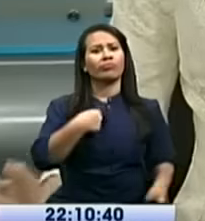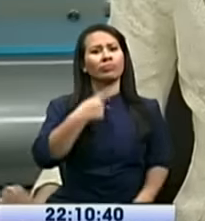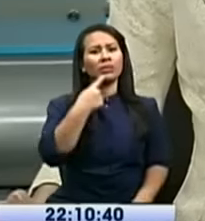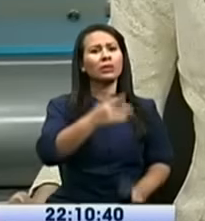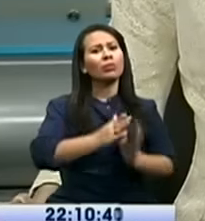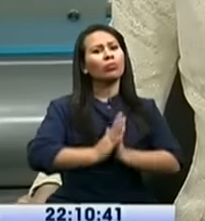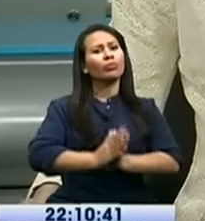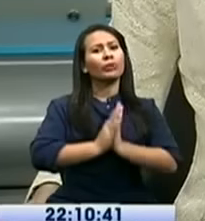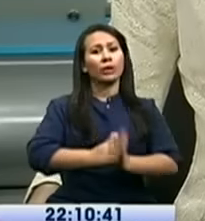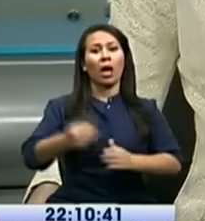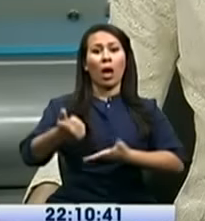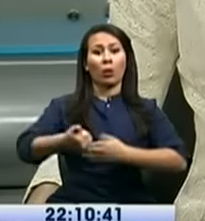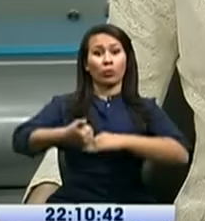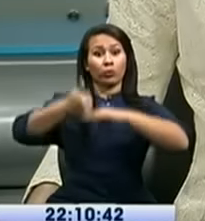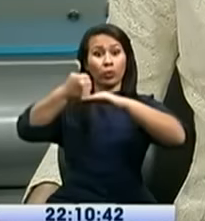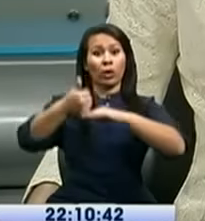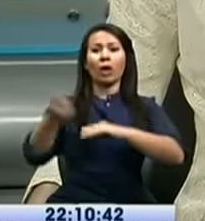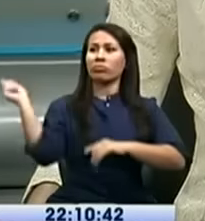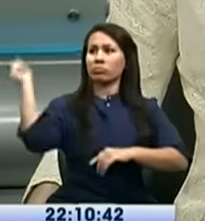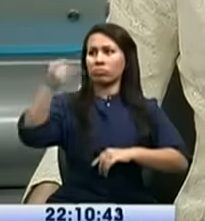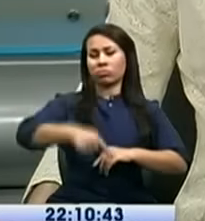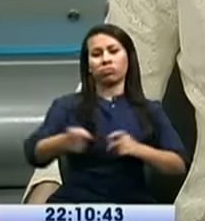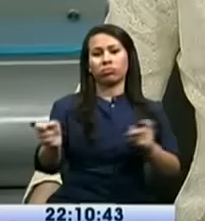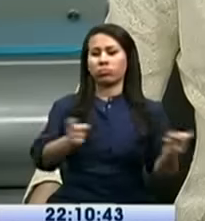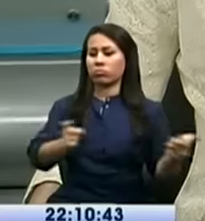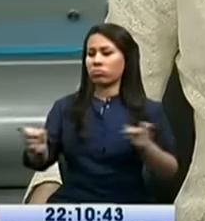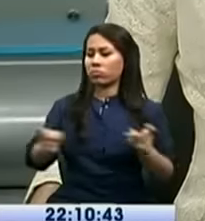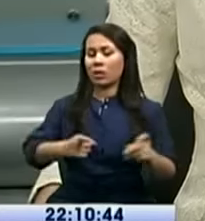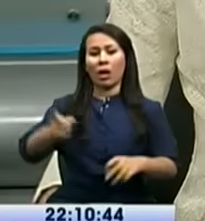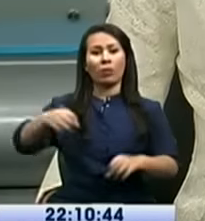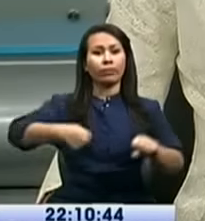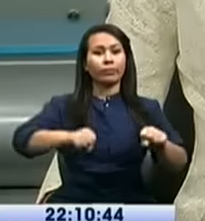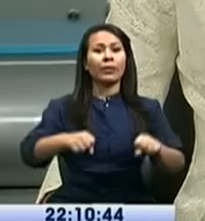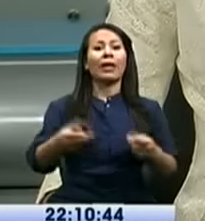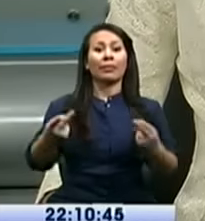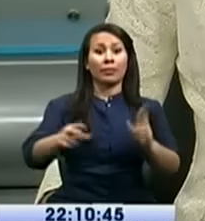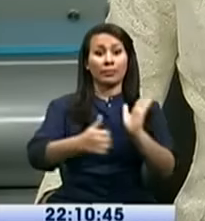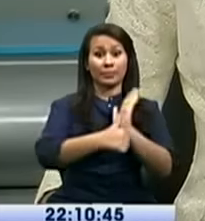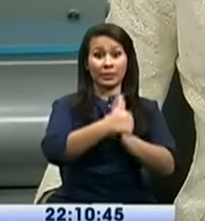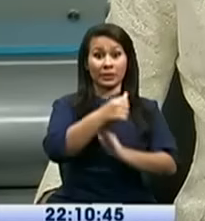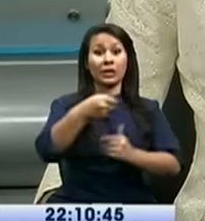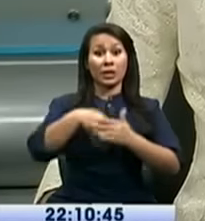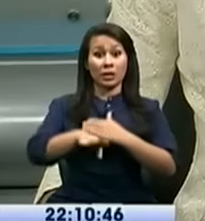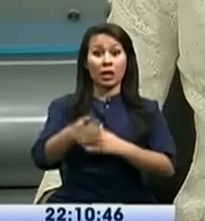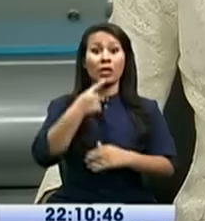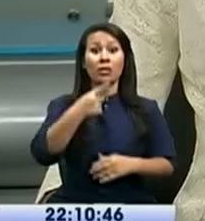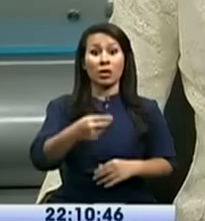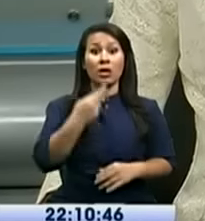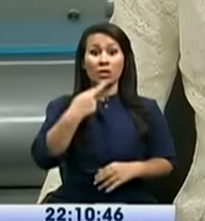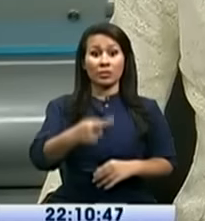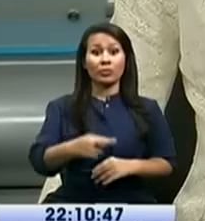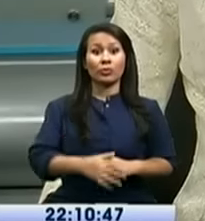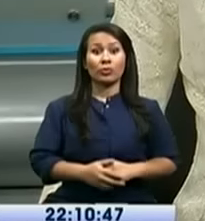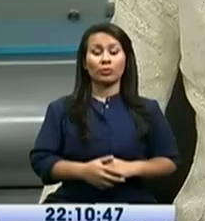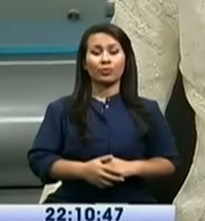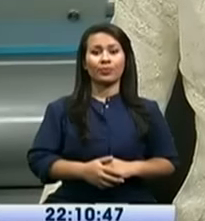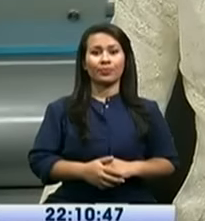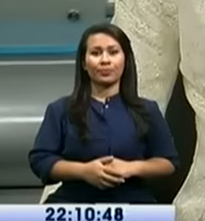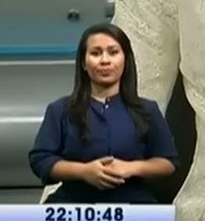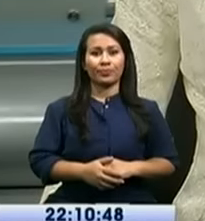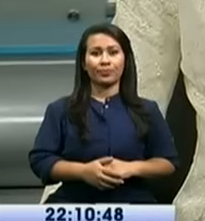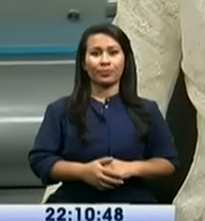solicitan a las autoridades que brinden mayor control en la zona, mientras que el ministro del Interior respondió a este llamado de la comunidad.